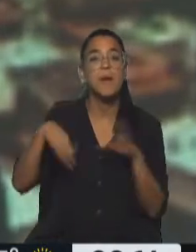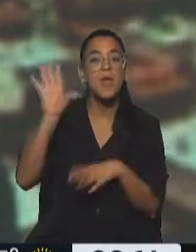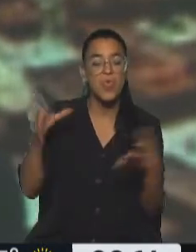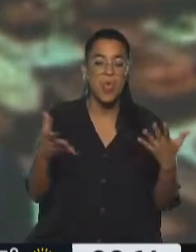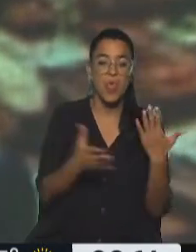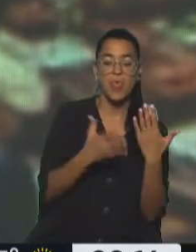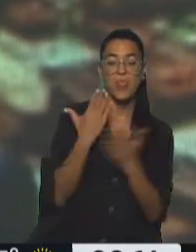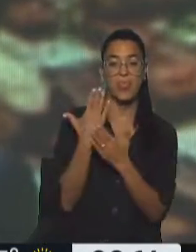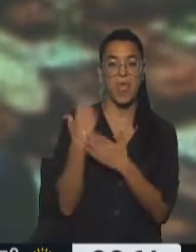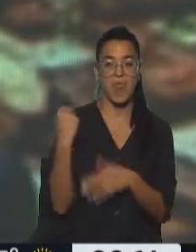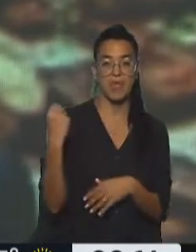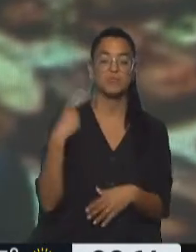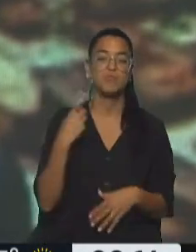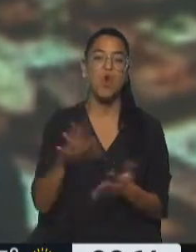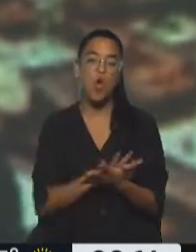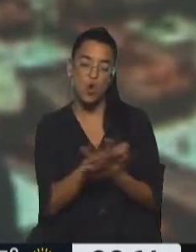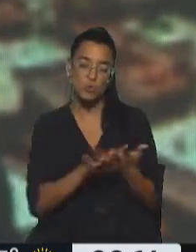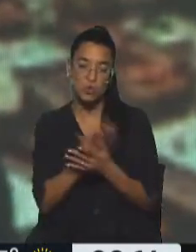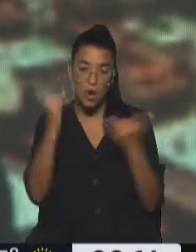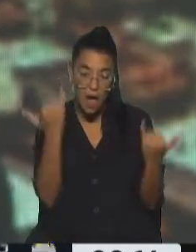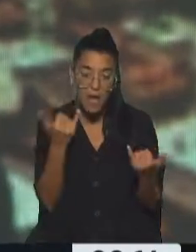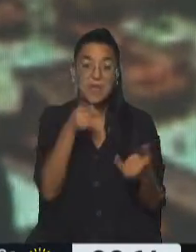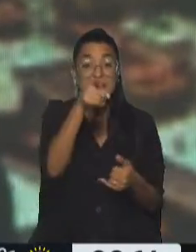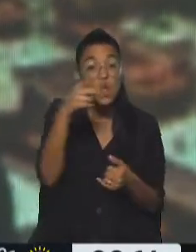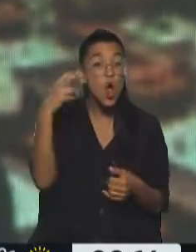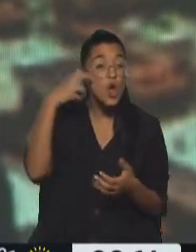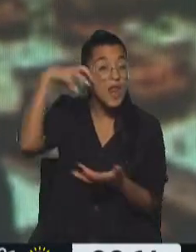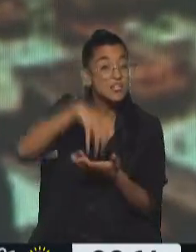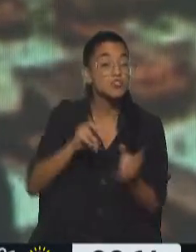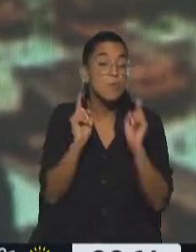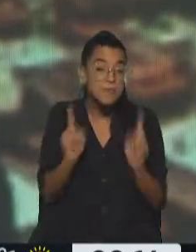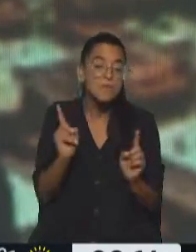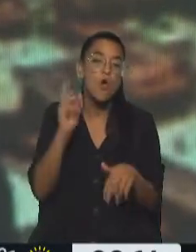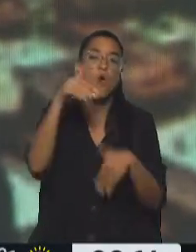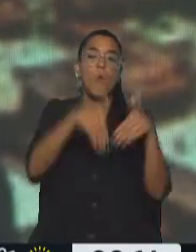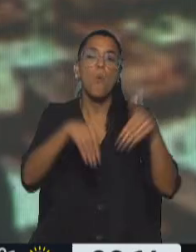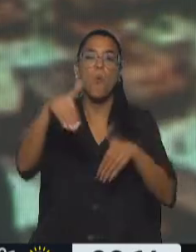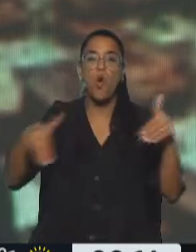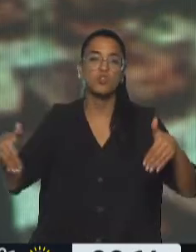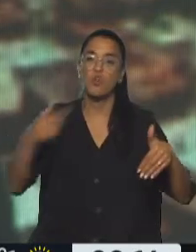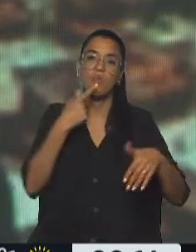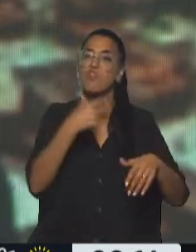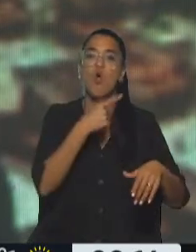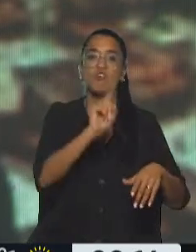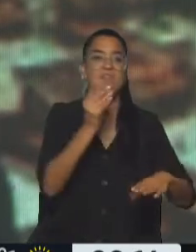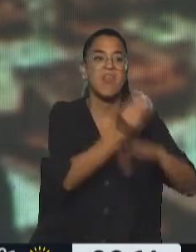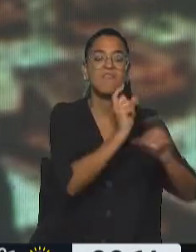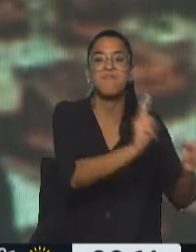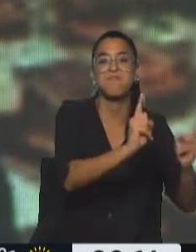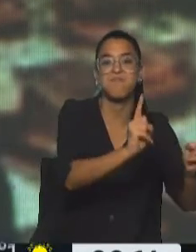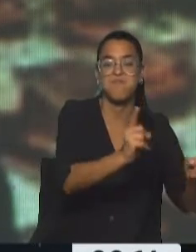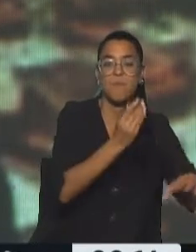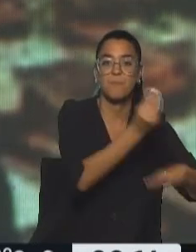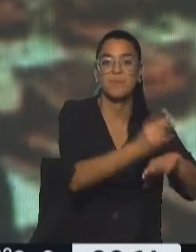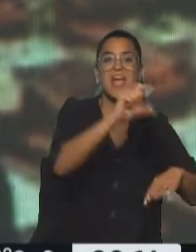altos componentes de corrupción. Bueno, fue ese Congreso el que terminó votando la vacancia presidencial por incapacidad